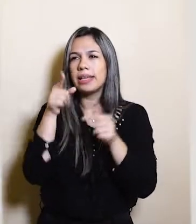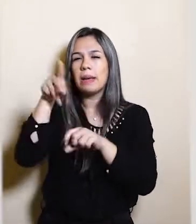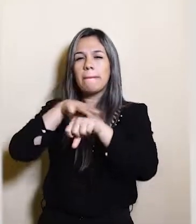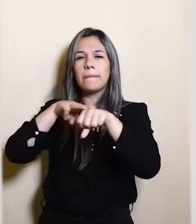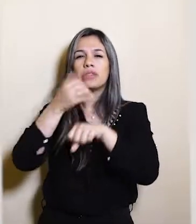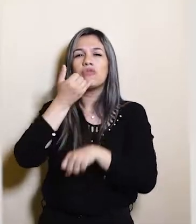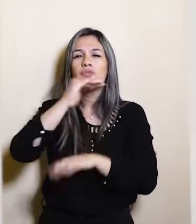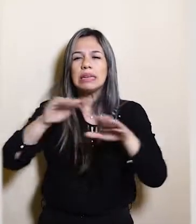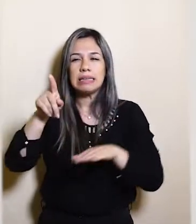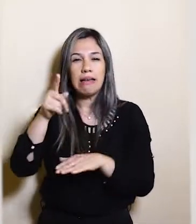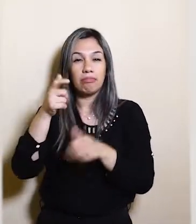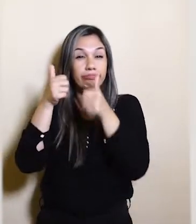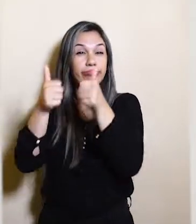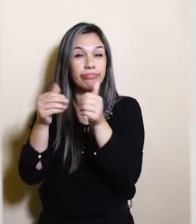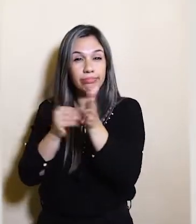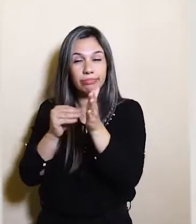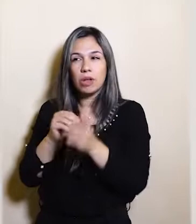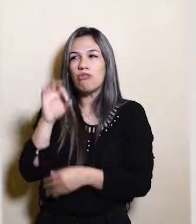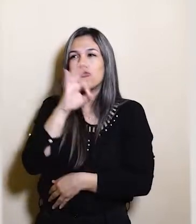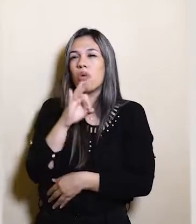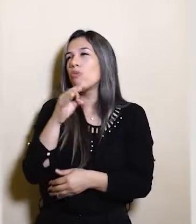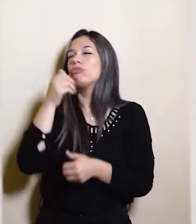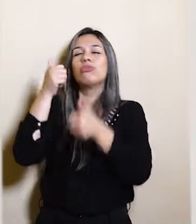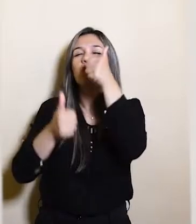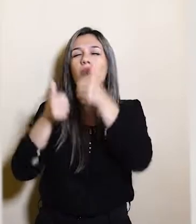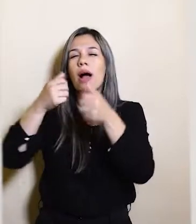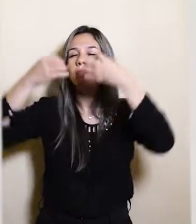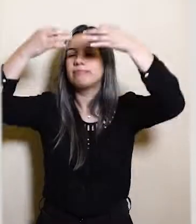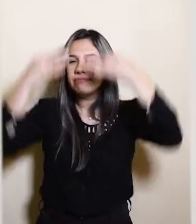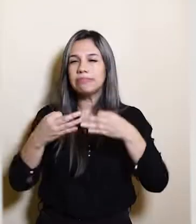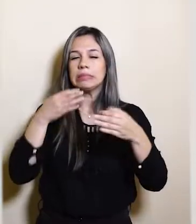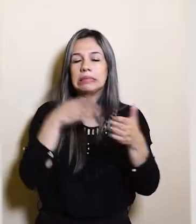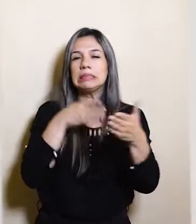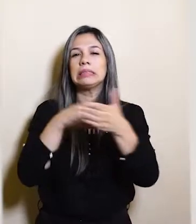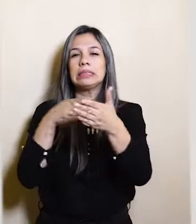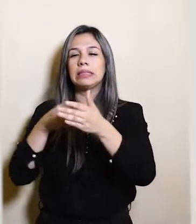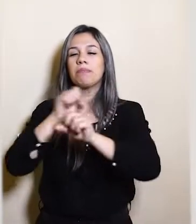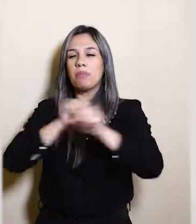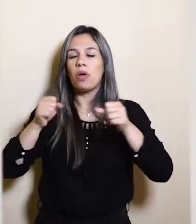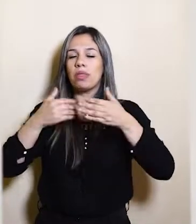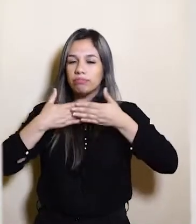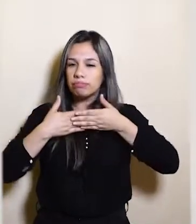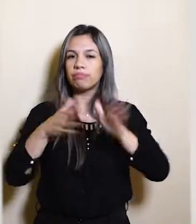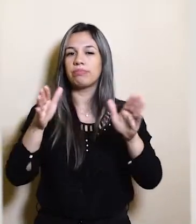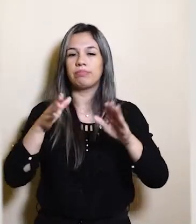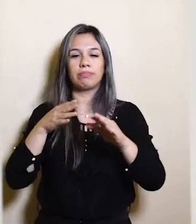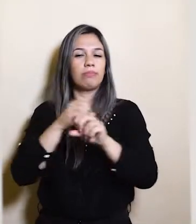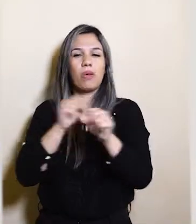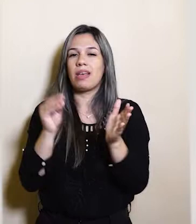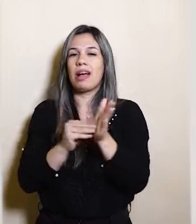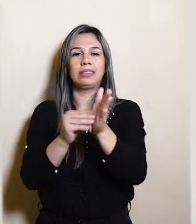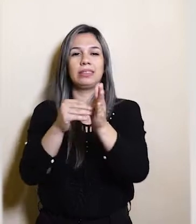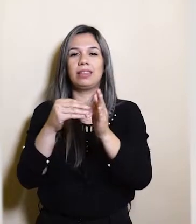son, digamos, las principales trabas para poder implementar estas políticas públicas que tienen una normativa fuerte que las